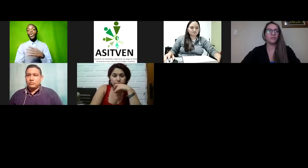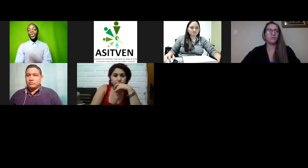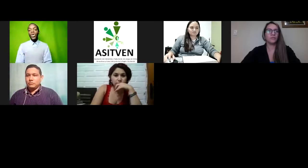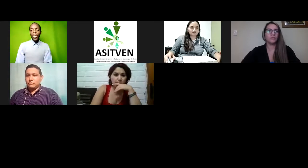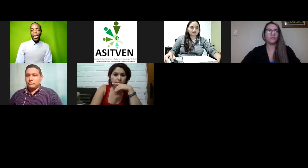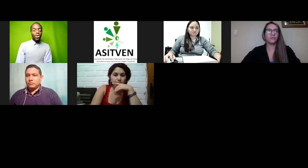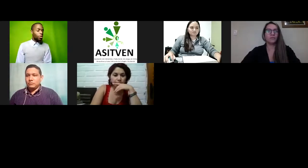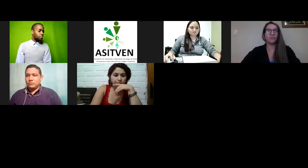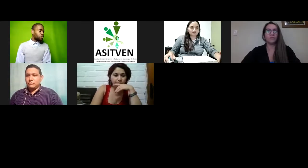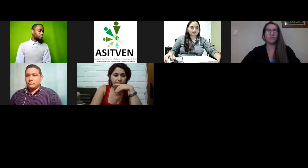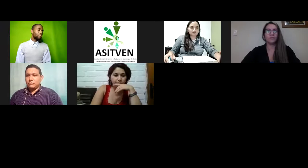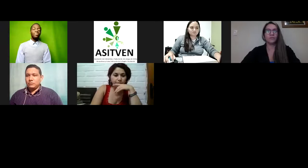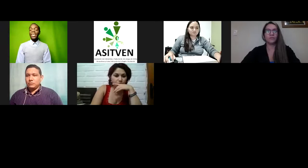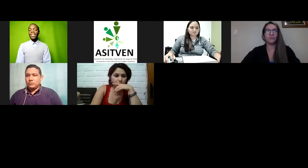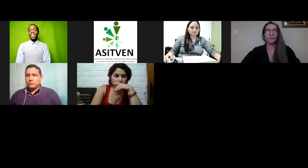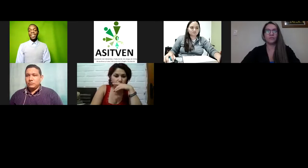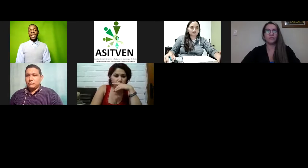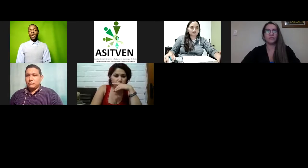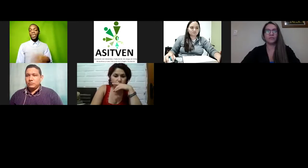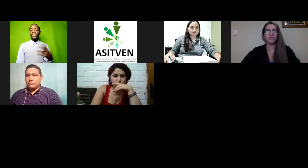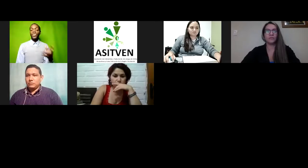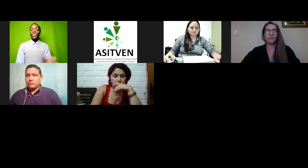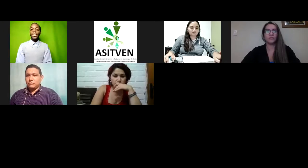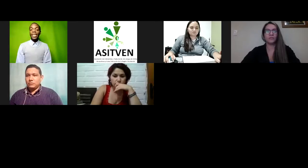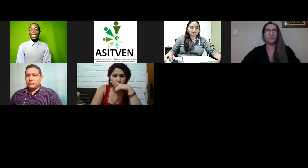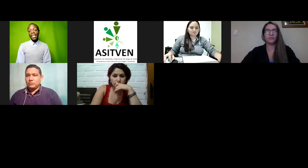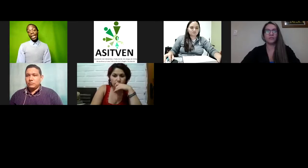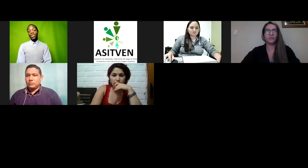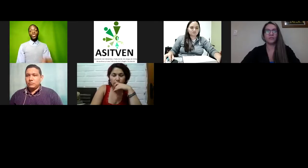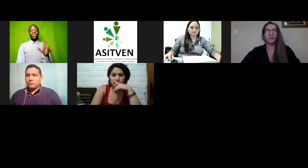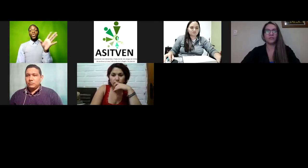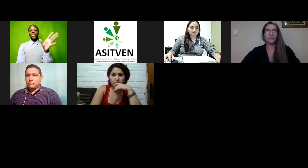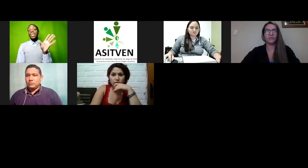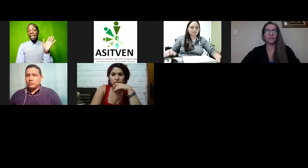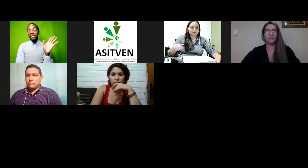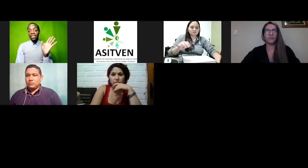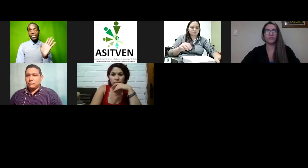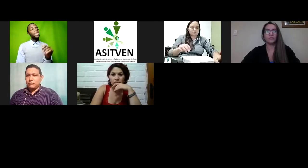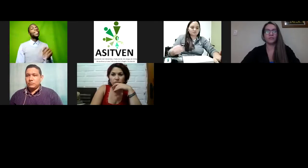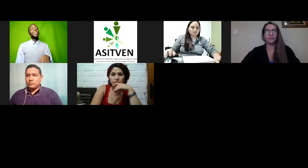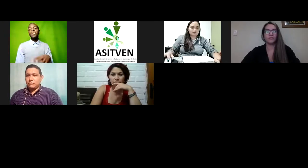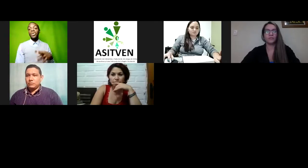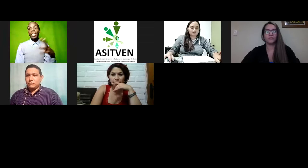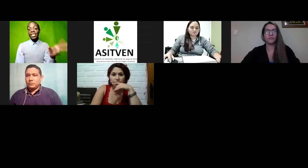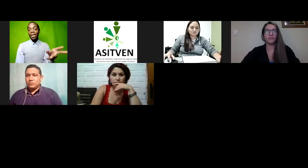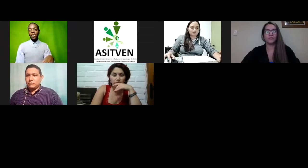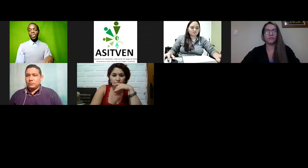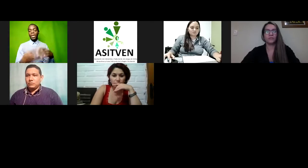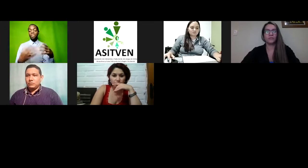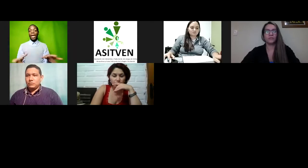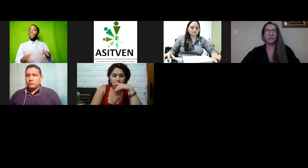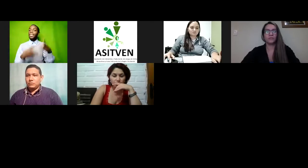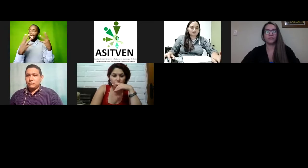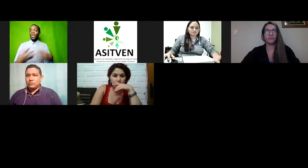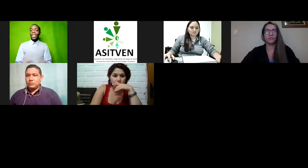primero, luego la combinación de estas letras, entonces son como sílabas, y luego estas sílabas se convierten